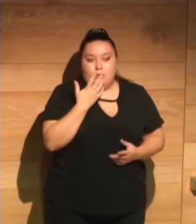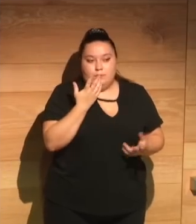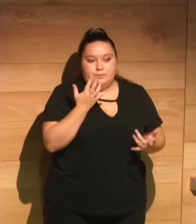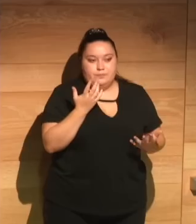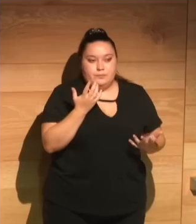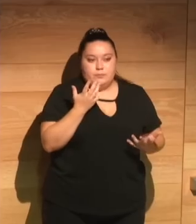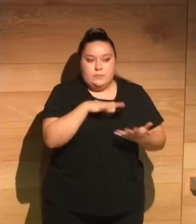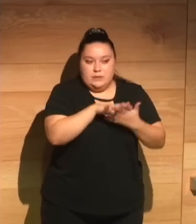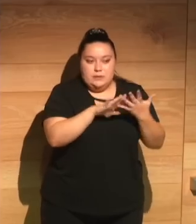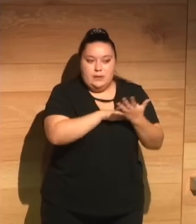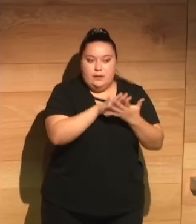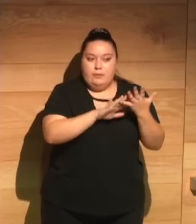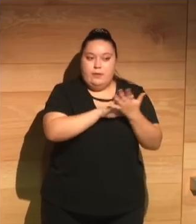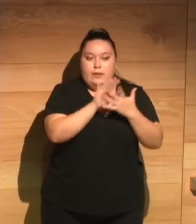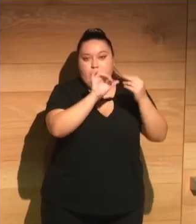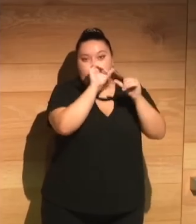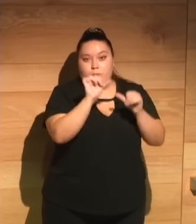precine, se habla casi de forma